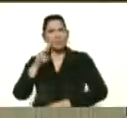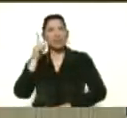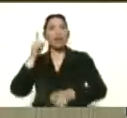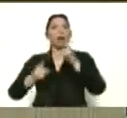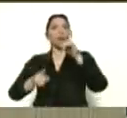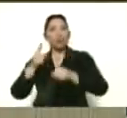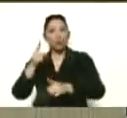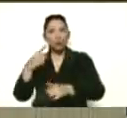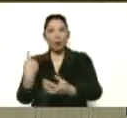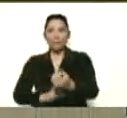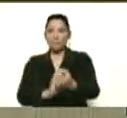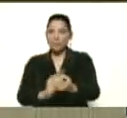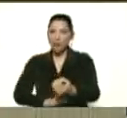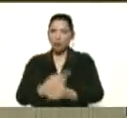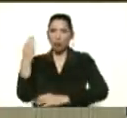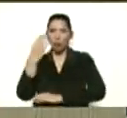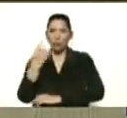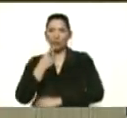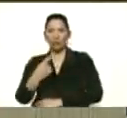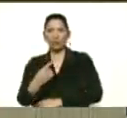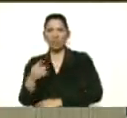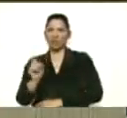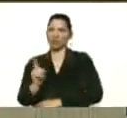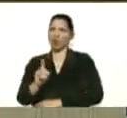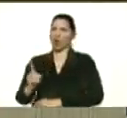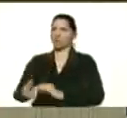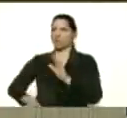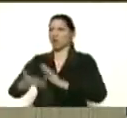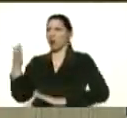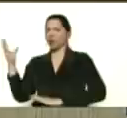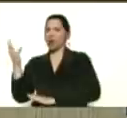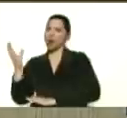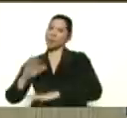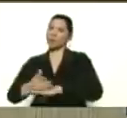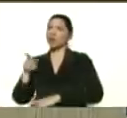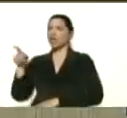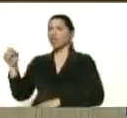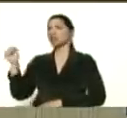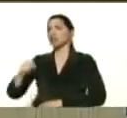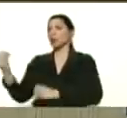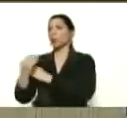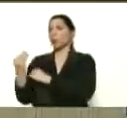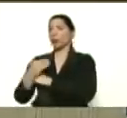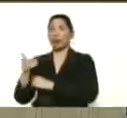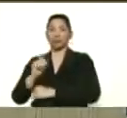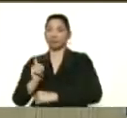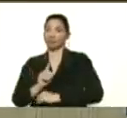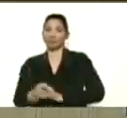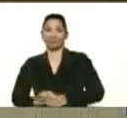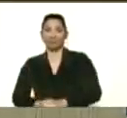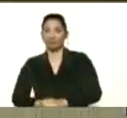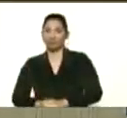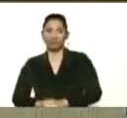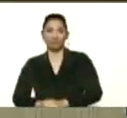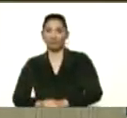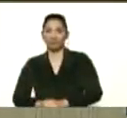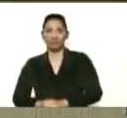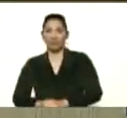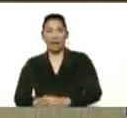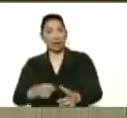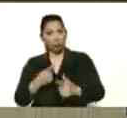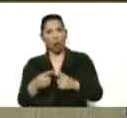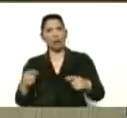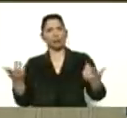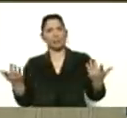esos hermanos o hermanas colombianas decir: no, yo me voy para Colombia porque allá sí me van a cuidar? Al contrario, pasa